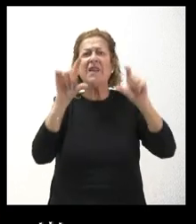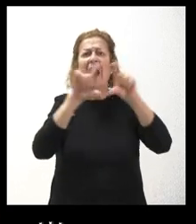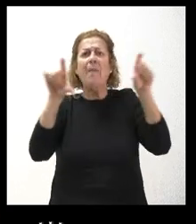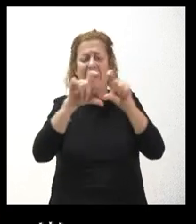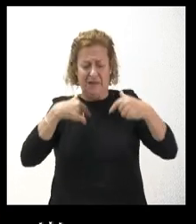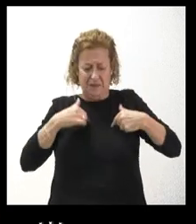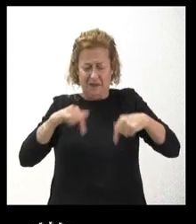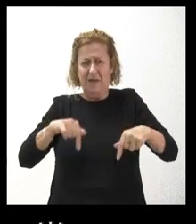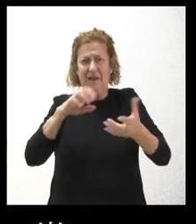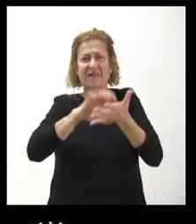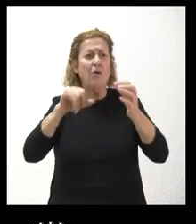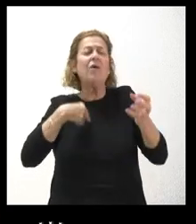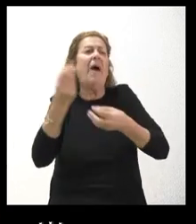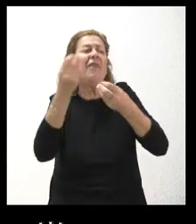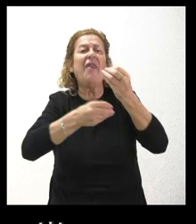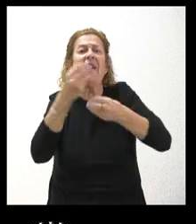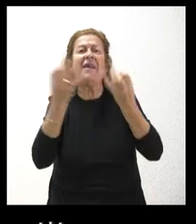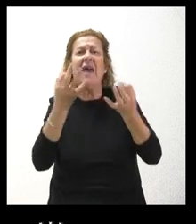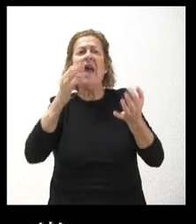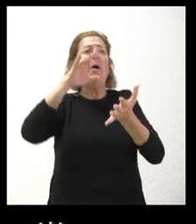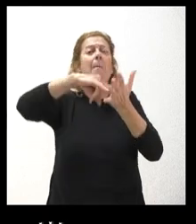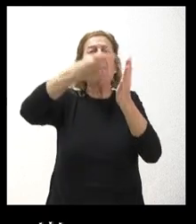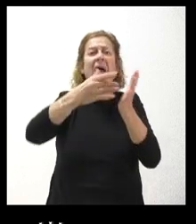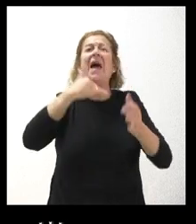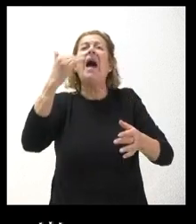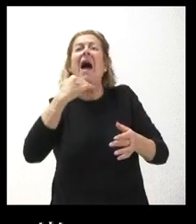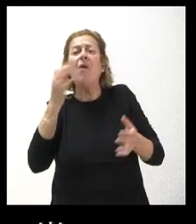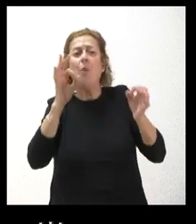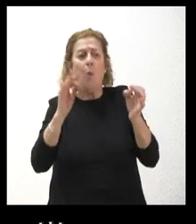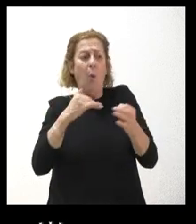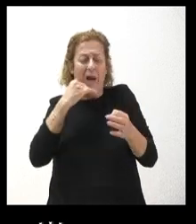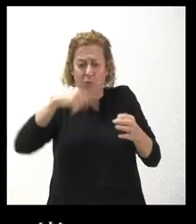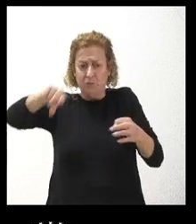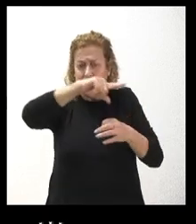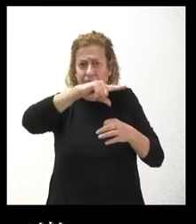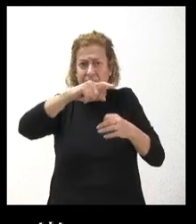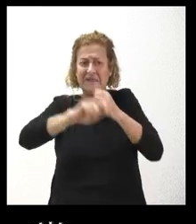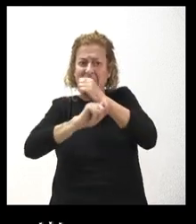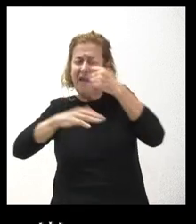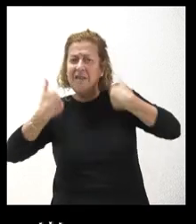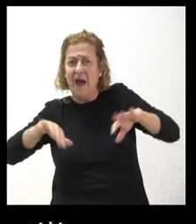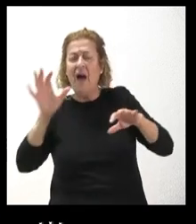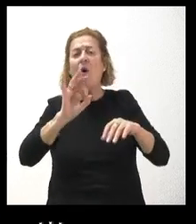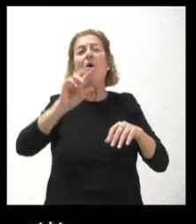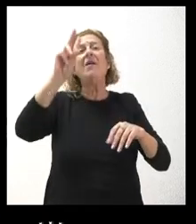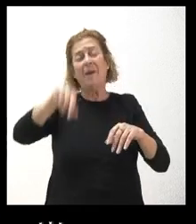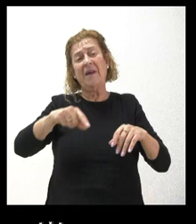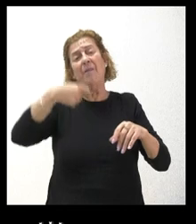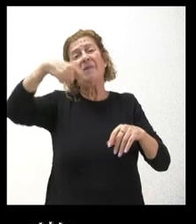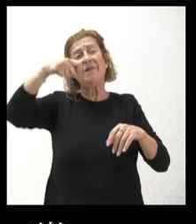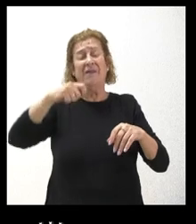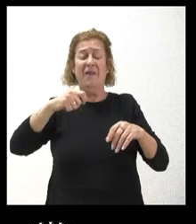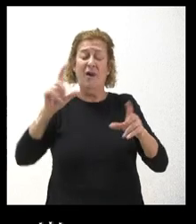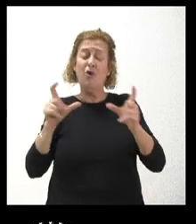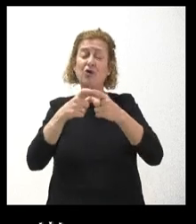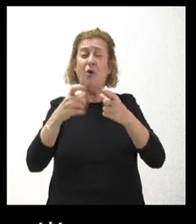León es decir cómo se va a hacer tienen algún plan o alguna medida sobre la mesa y por otro lado el presidente del Consejo de cuentas de castille